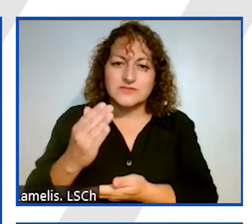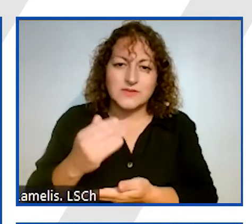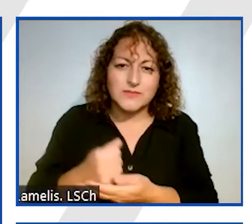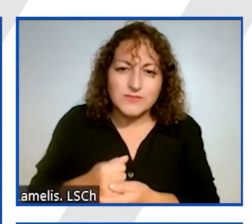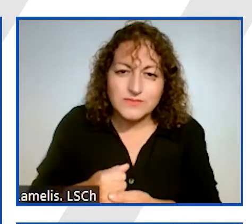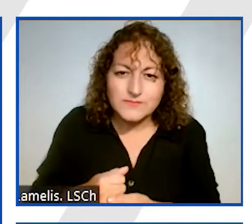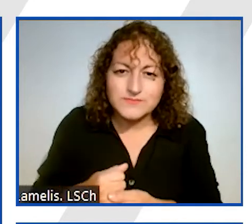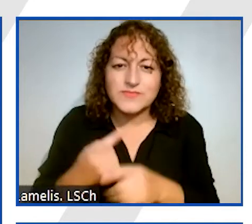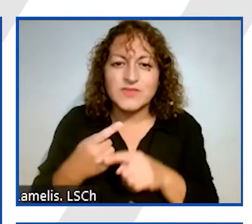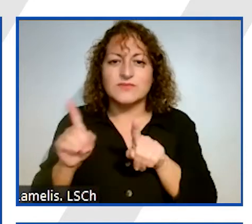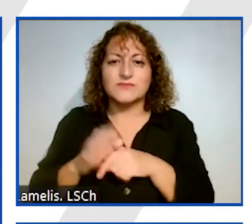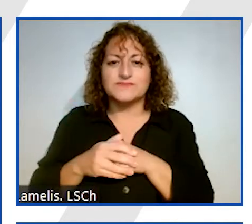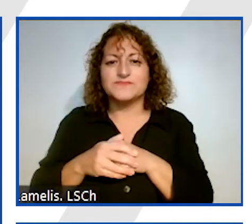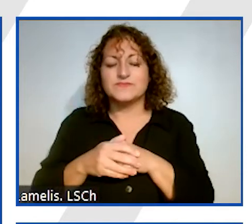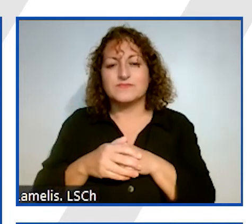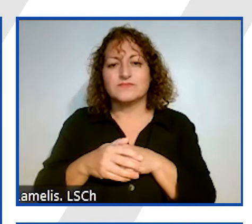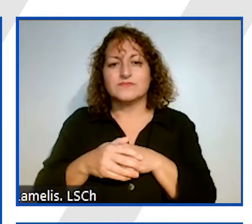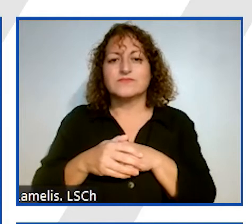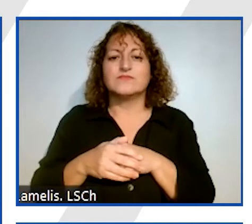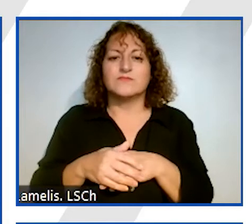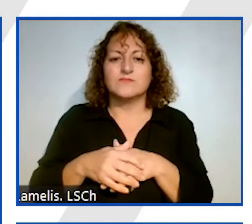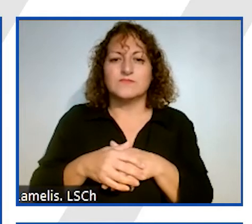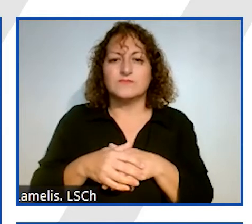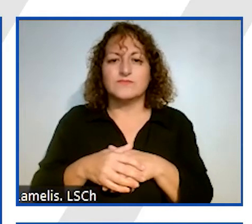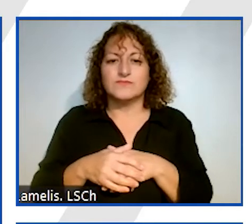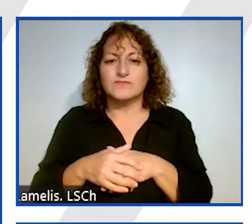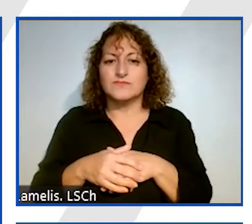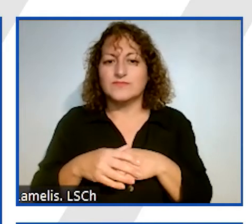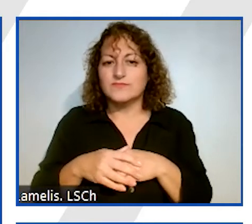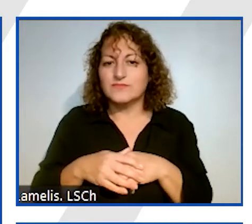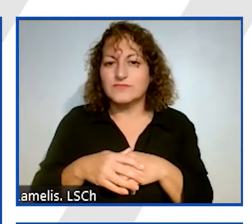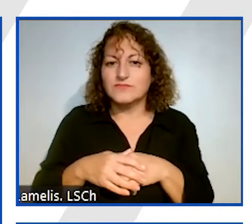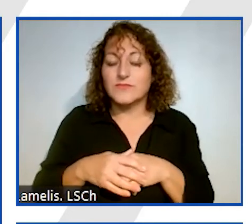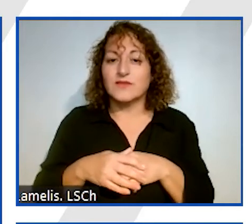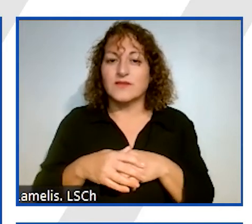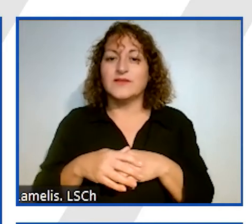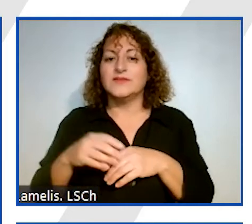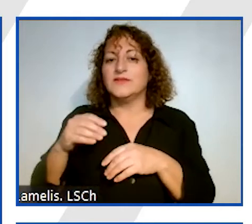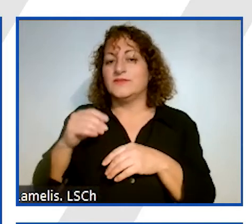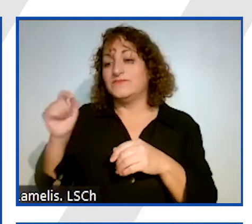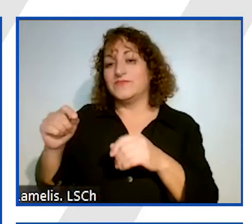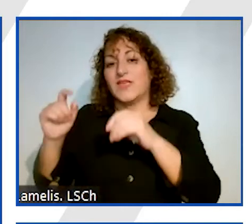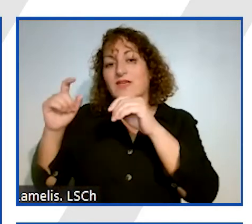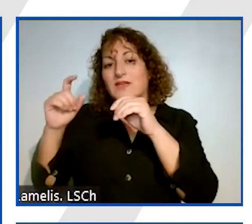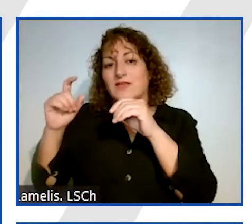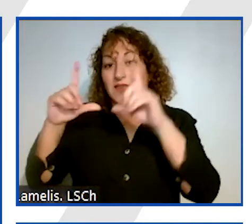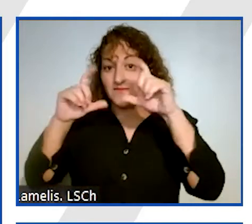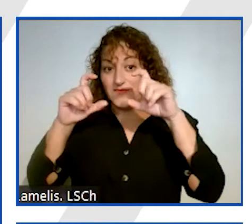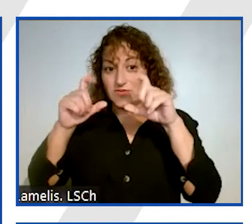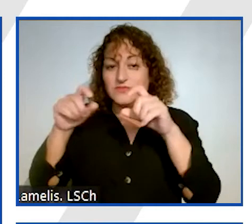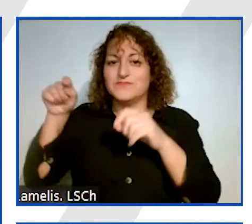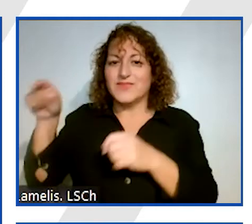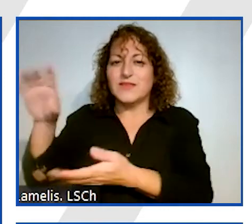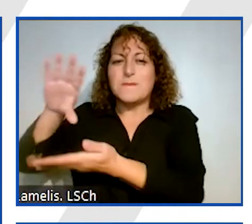Esta imagen, a falta de algo mejor, tengo que traerme la de los aborígenes australianos, quienes dentro de sus